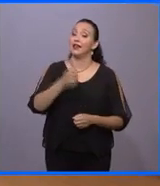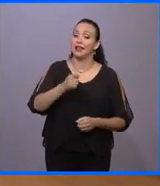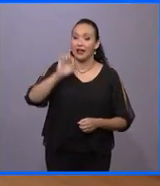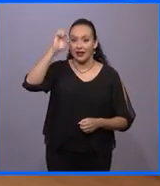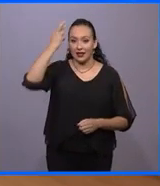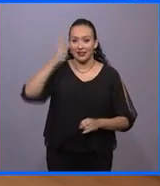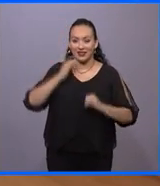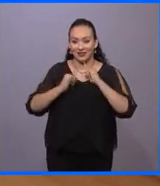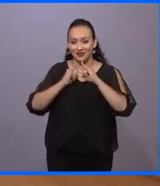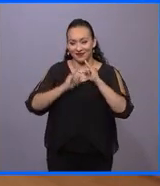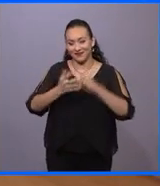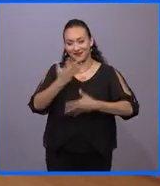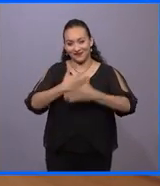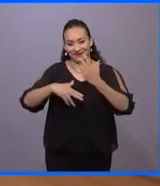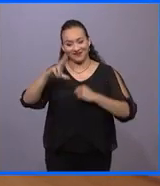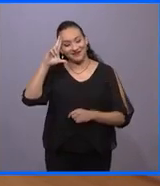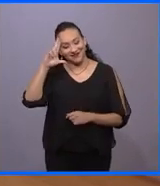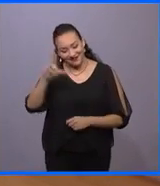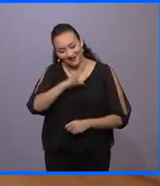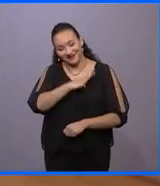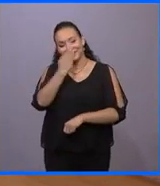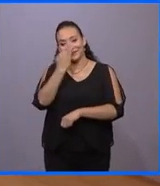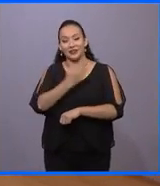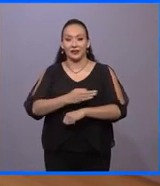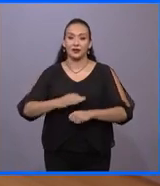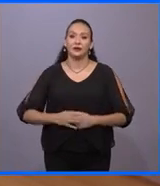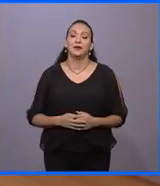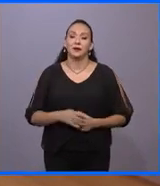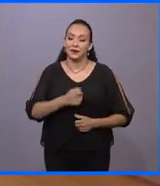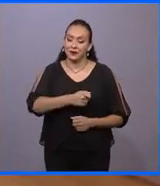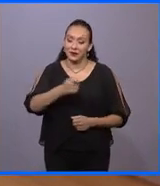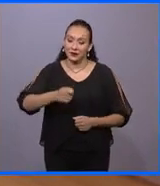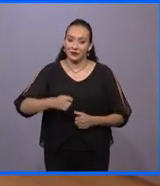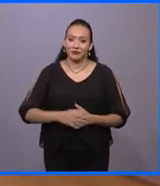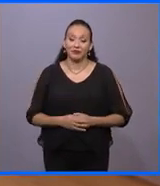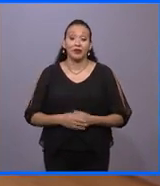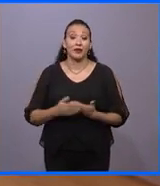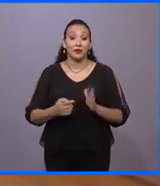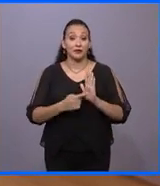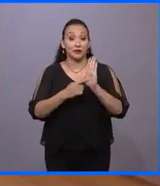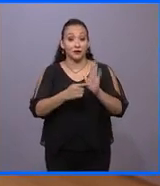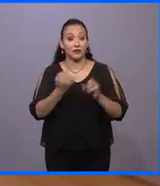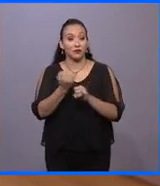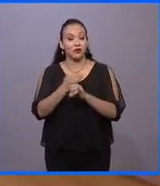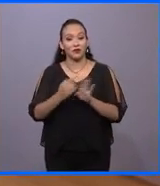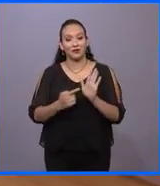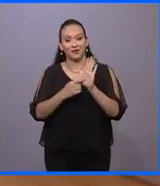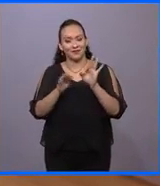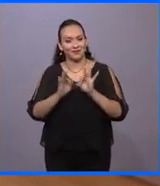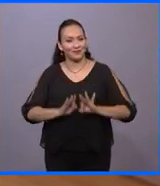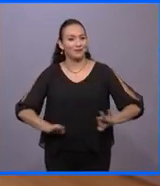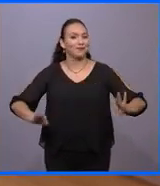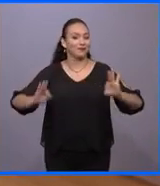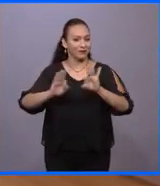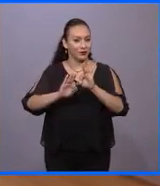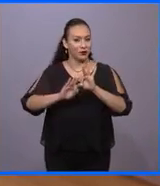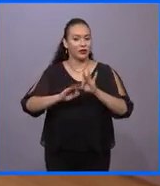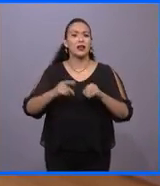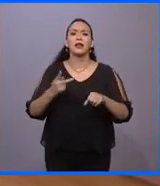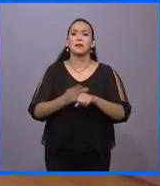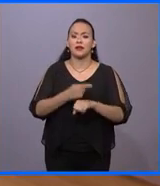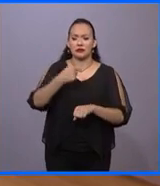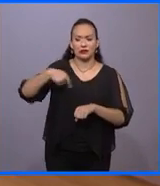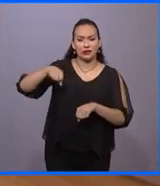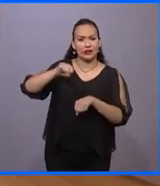a Osiris Rostro en la interpretación en lengua de señas mexicana para presentarle, por supuesto, lo más destacado ocurrido durante